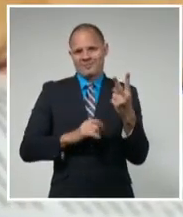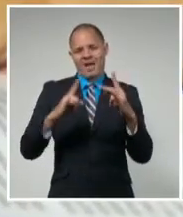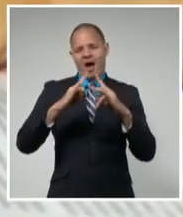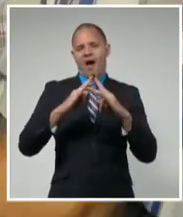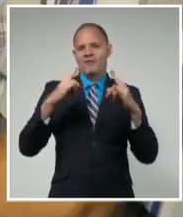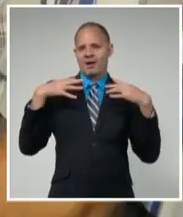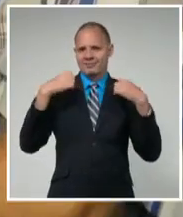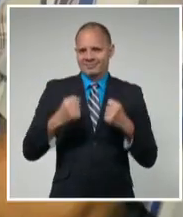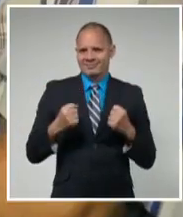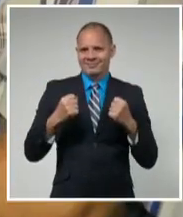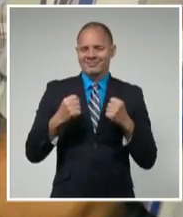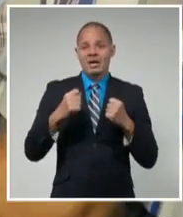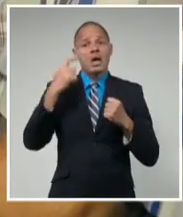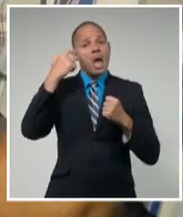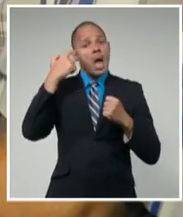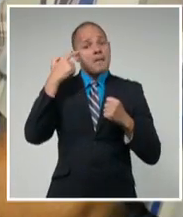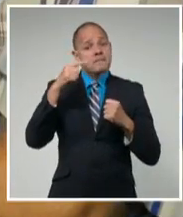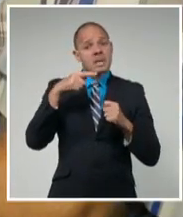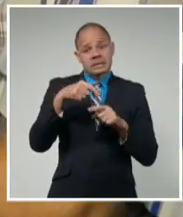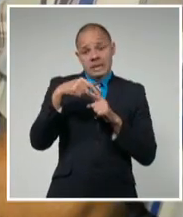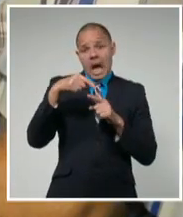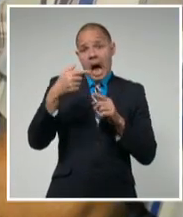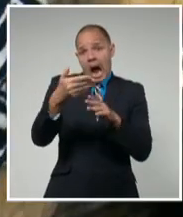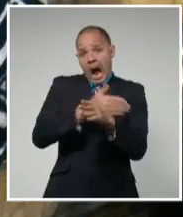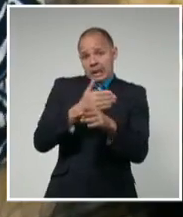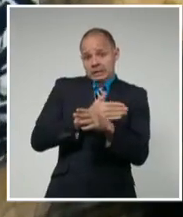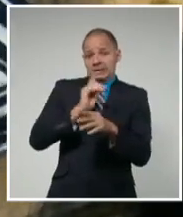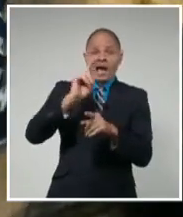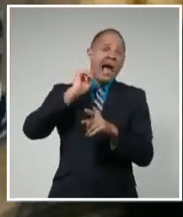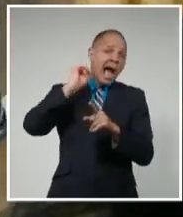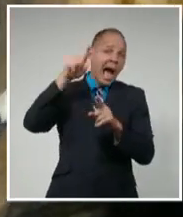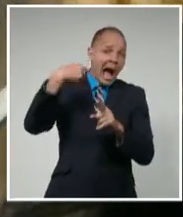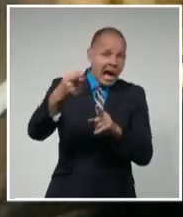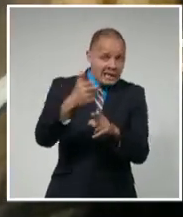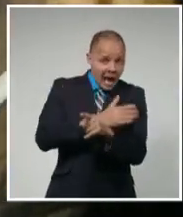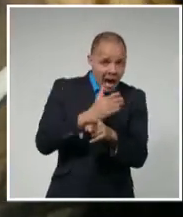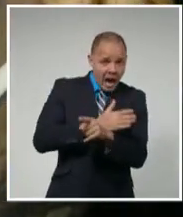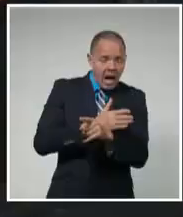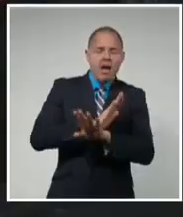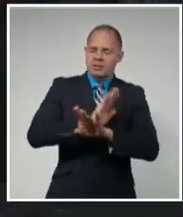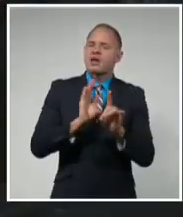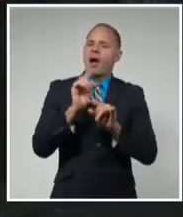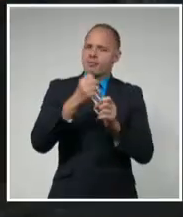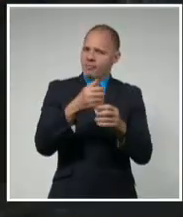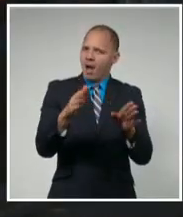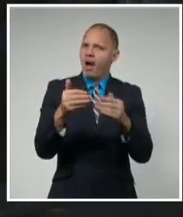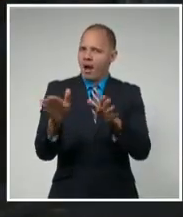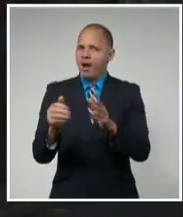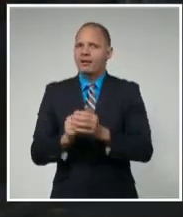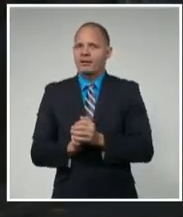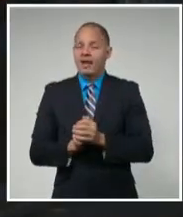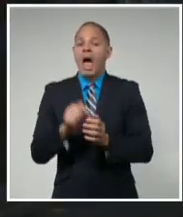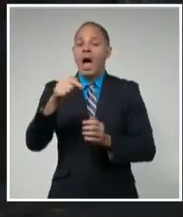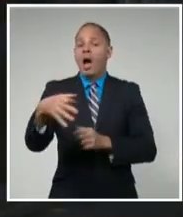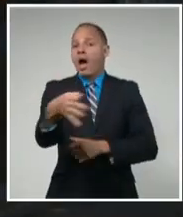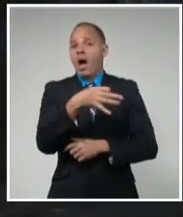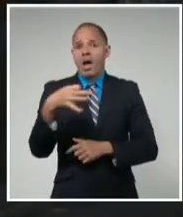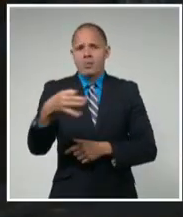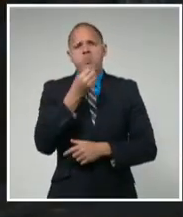del próximo verano. Y este es un municipio con muchas potencialidades, pero hay que pensar